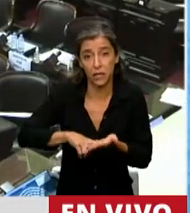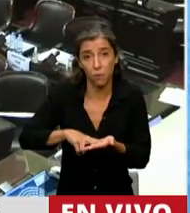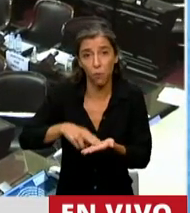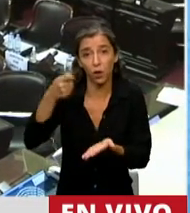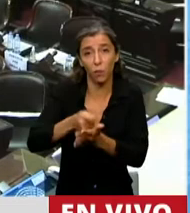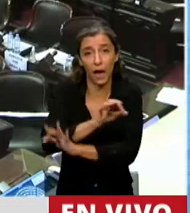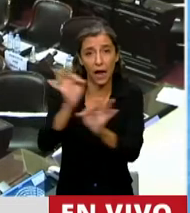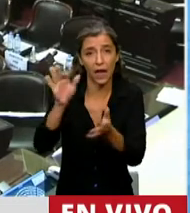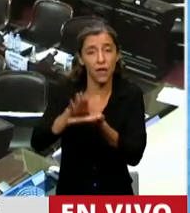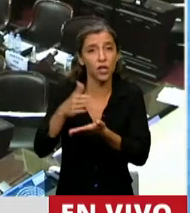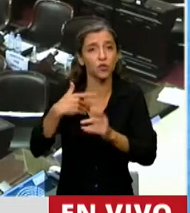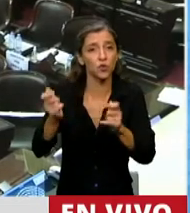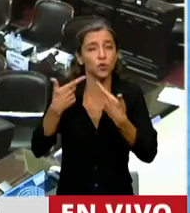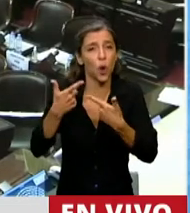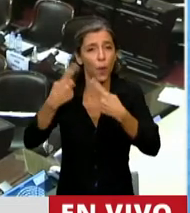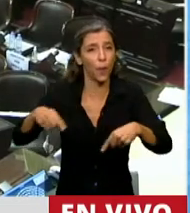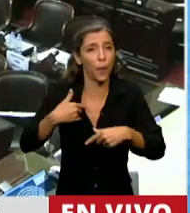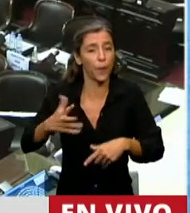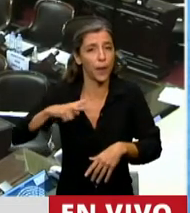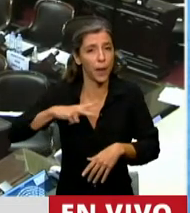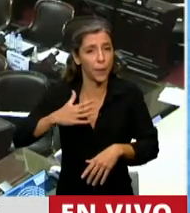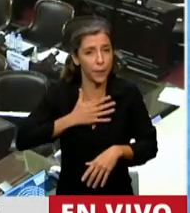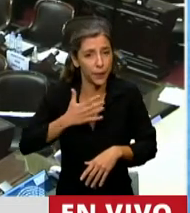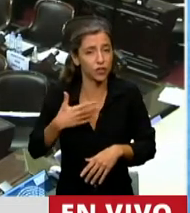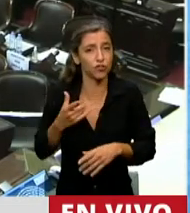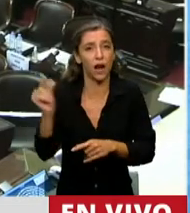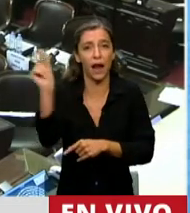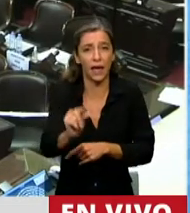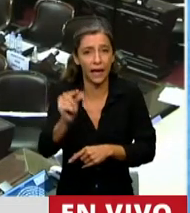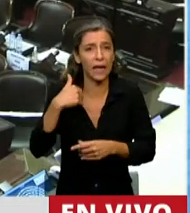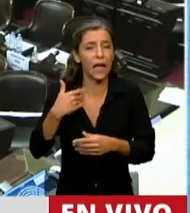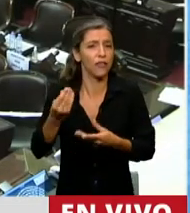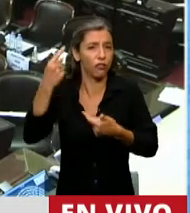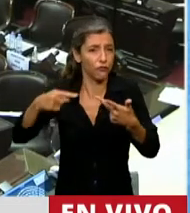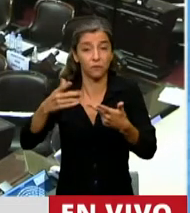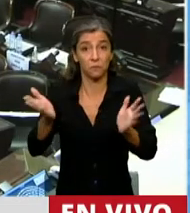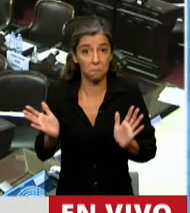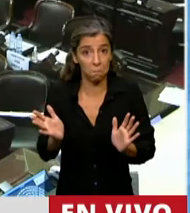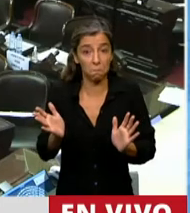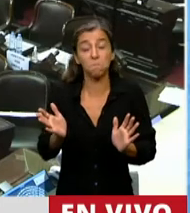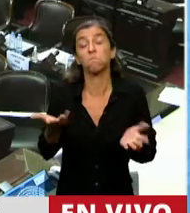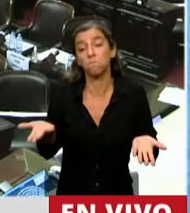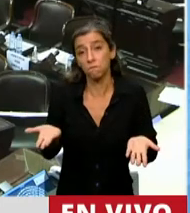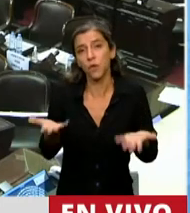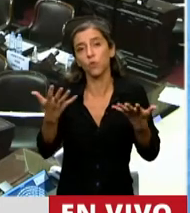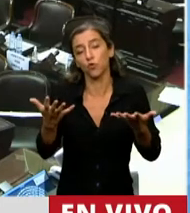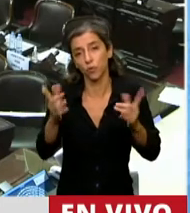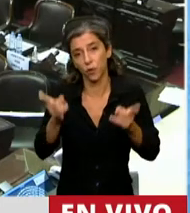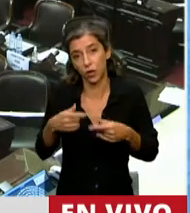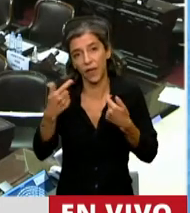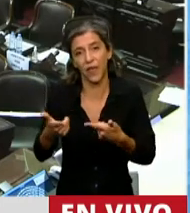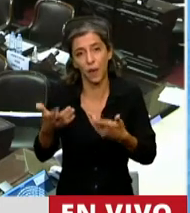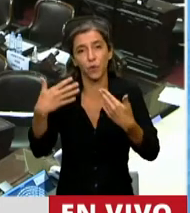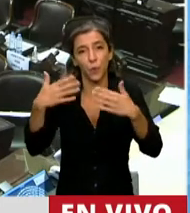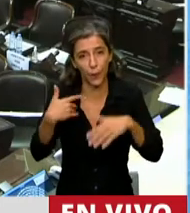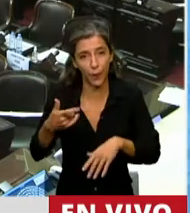bienes personales, diferimiento de ganancias, crédito fiscal para el desembolso de la inversión, etcétera, etcétera. Y el blanqueo de